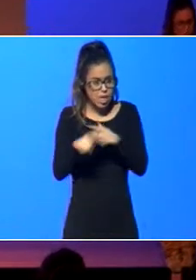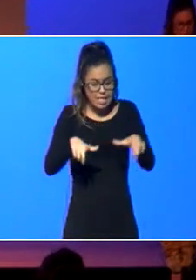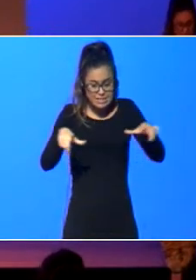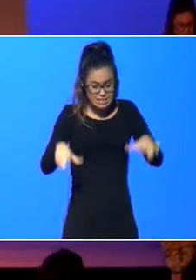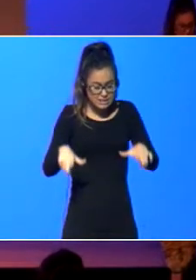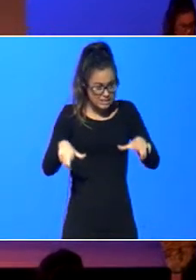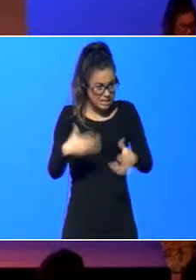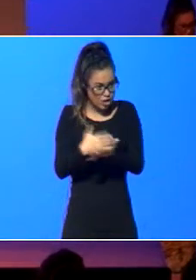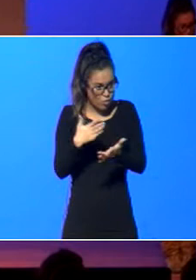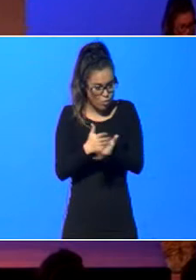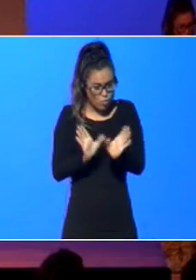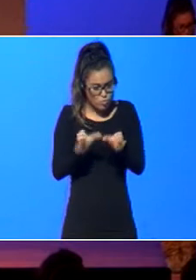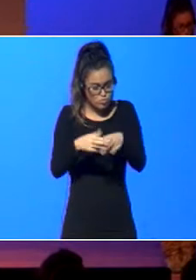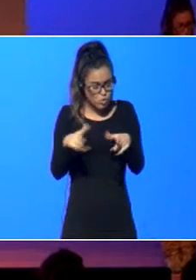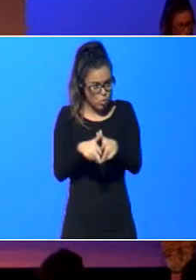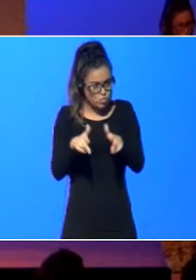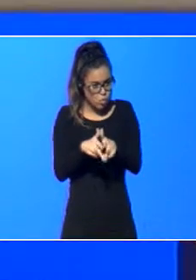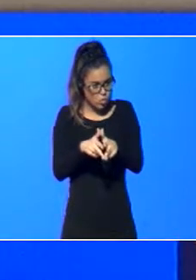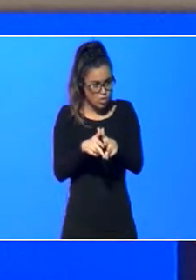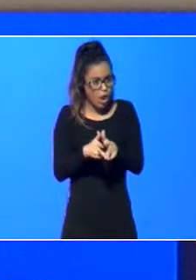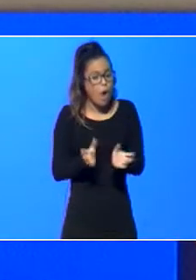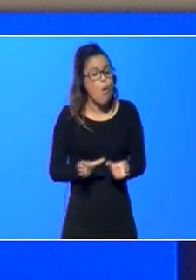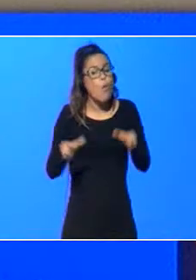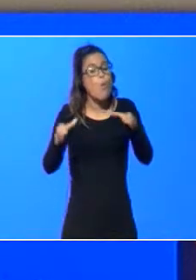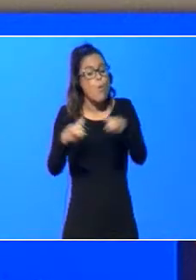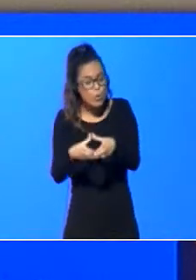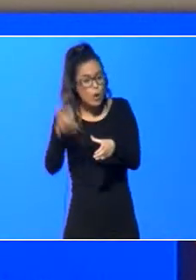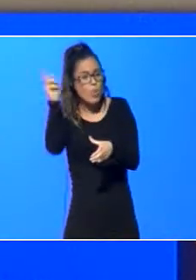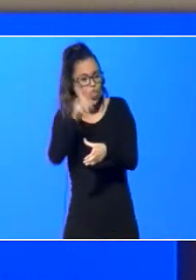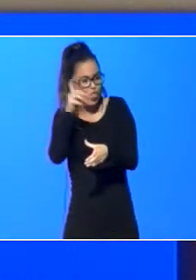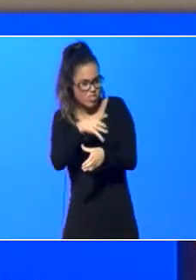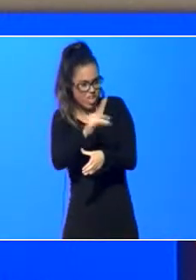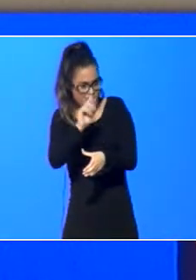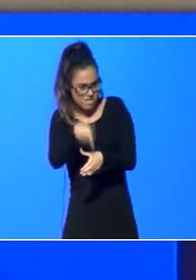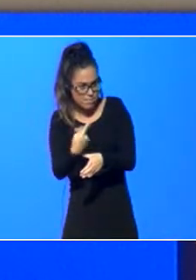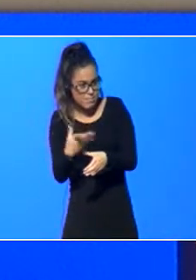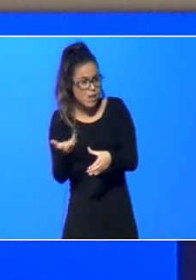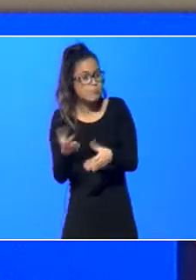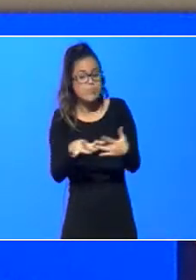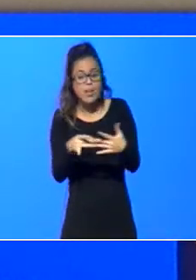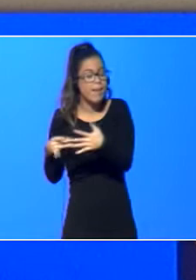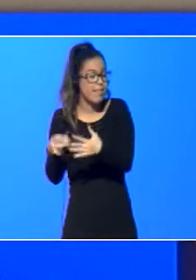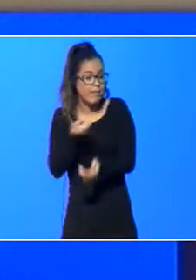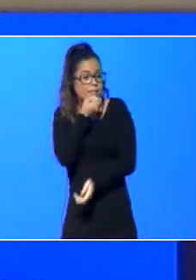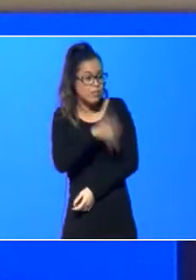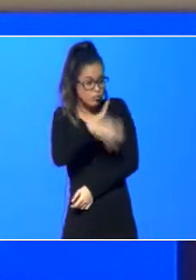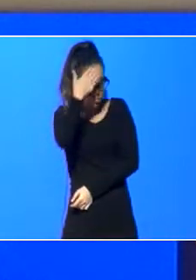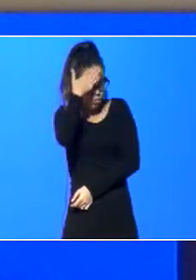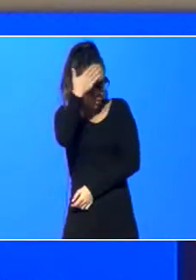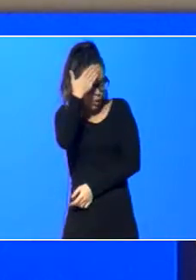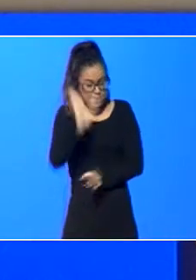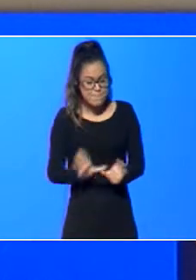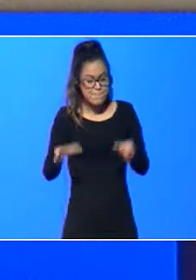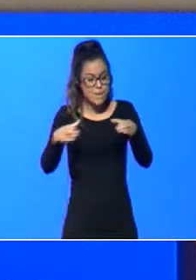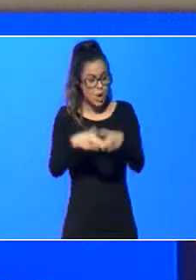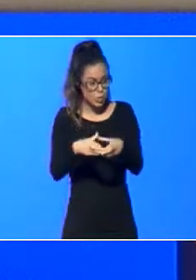social de pertenencia tiene un equipo docente liderado por el tutor. Ese equipo